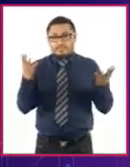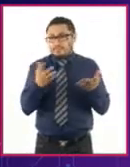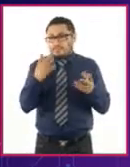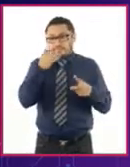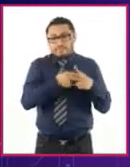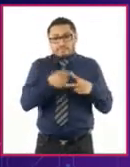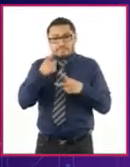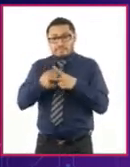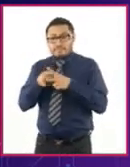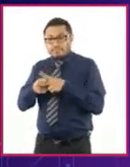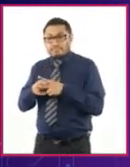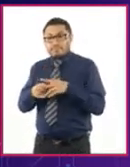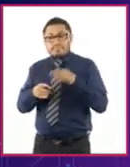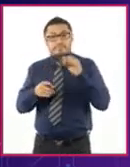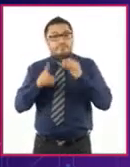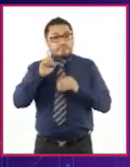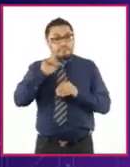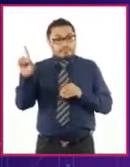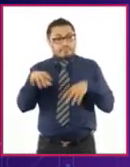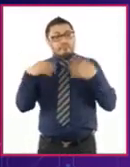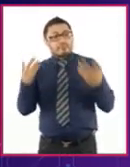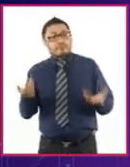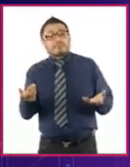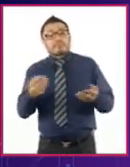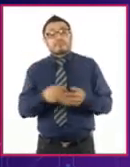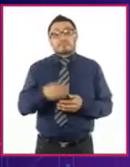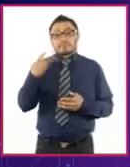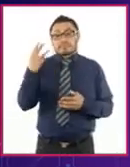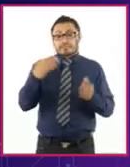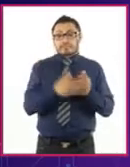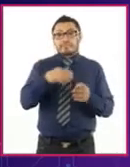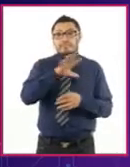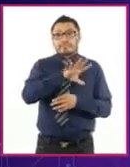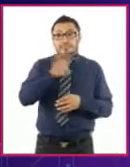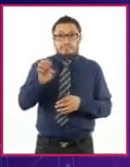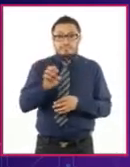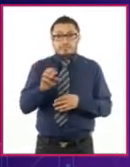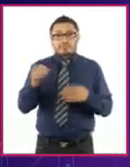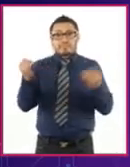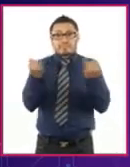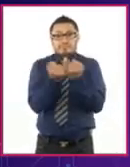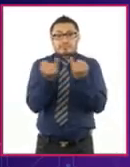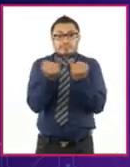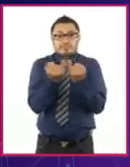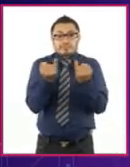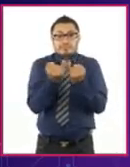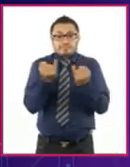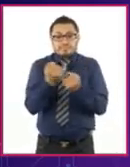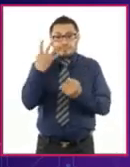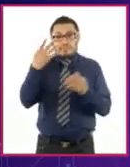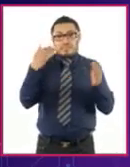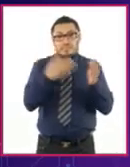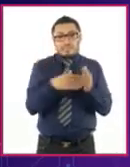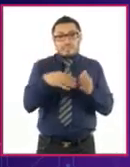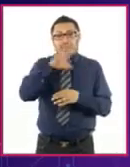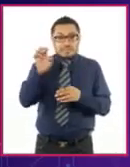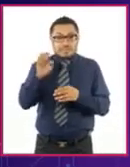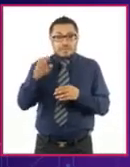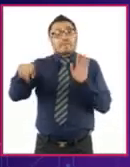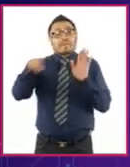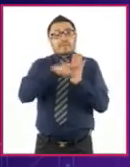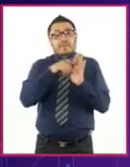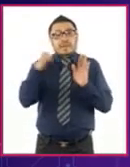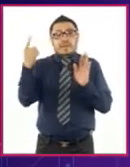en el miembro derecho, se tiene que 3,500 es igual a 4,500 menos